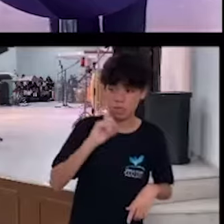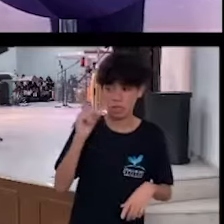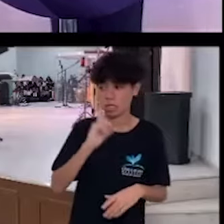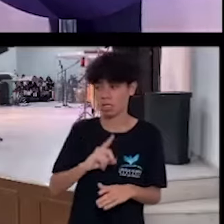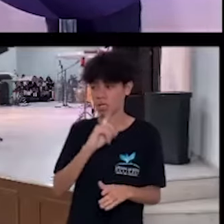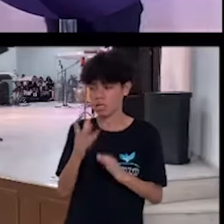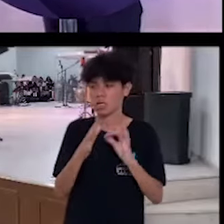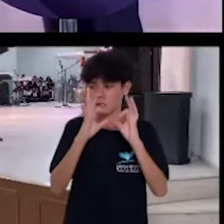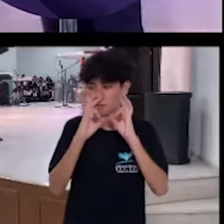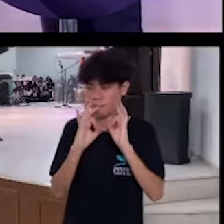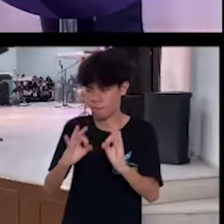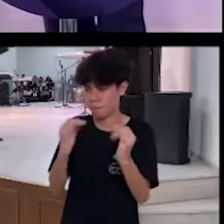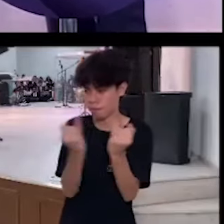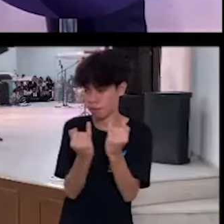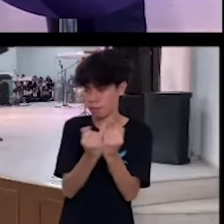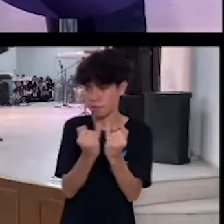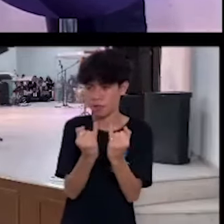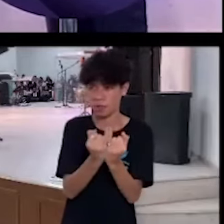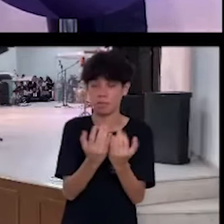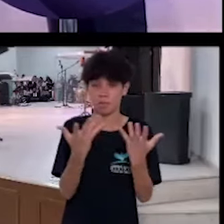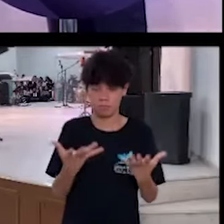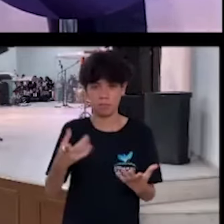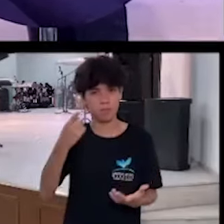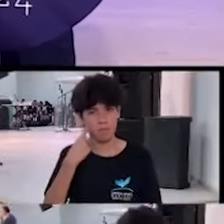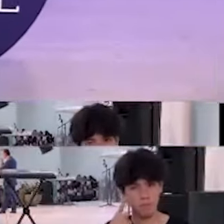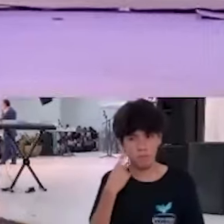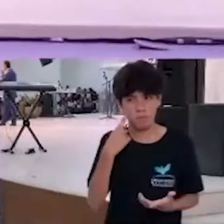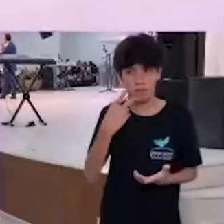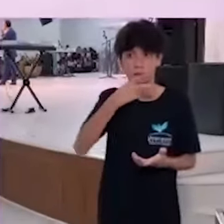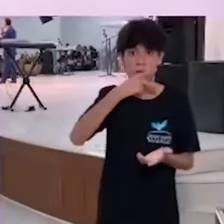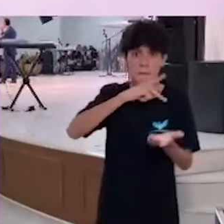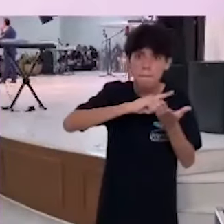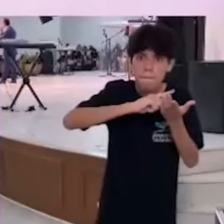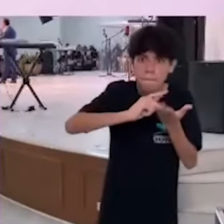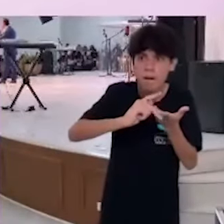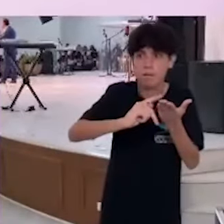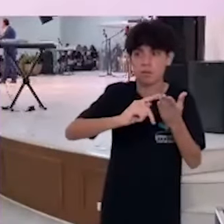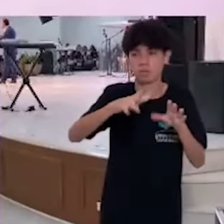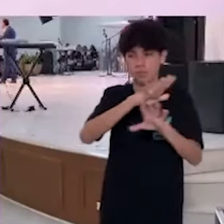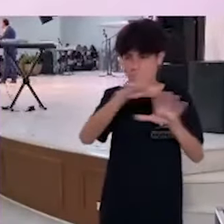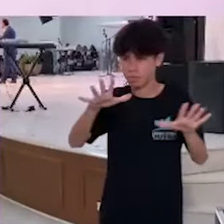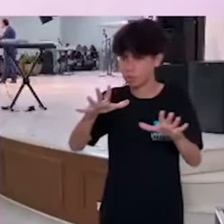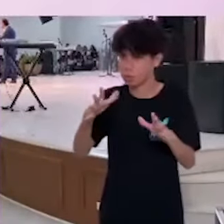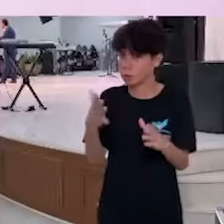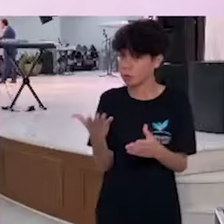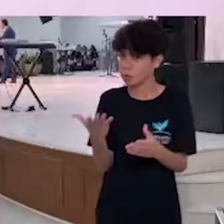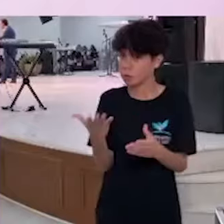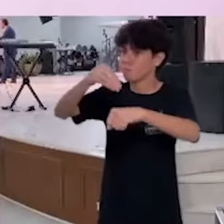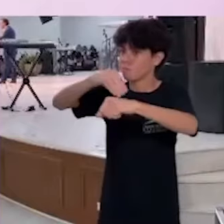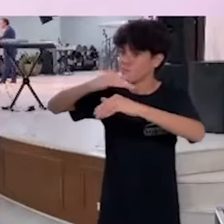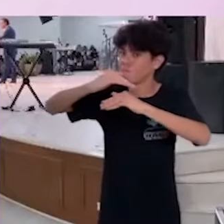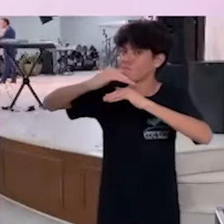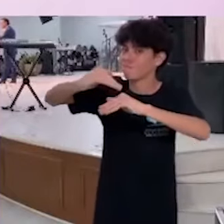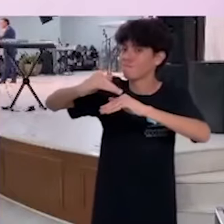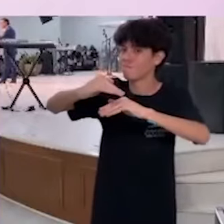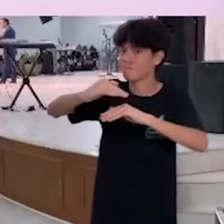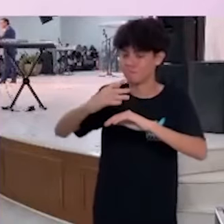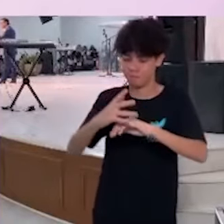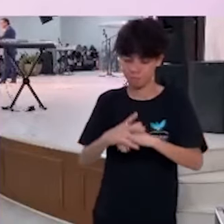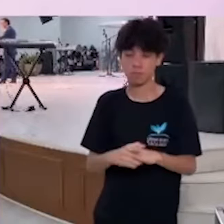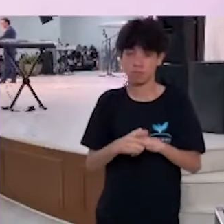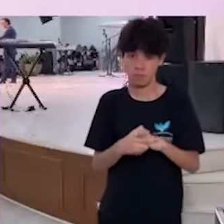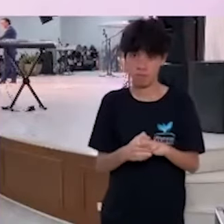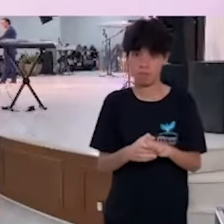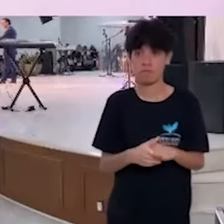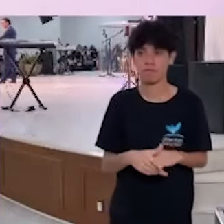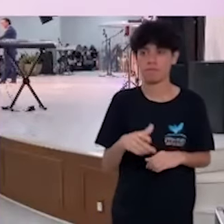Timoteo? Vemos claramente que Pablo le está poniendo límites. Digan todos límites.